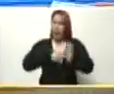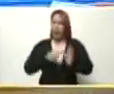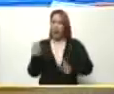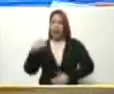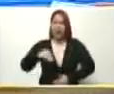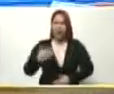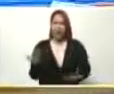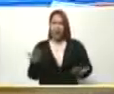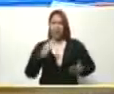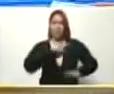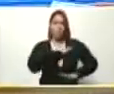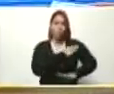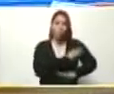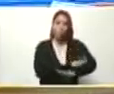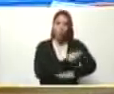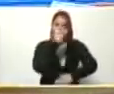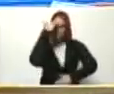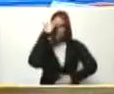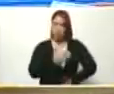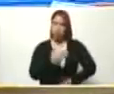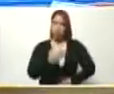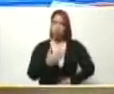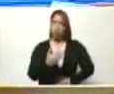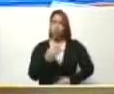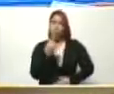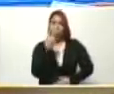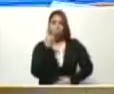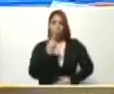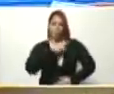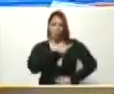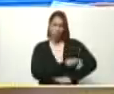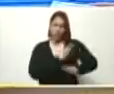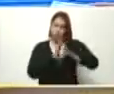el poder militar de un país.